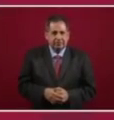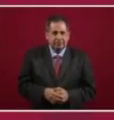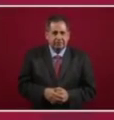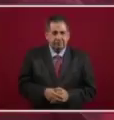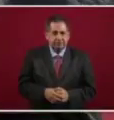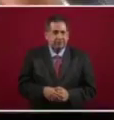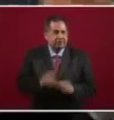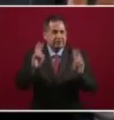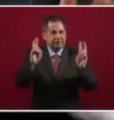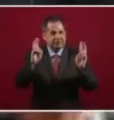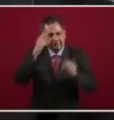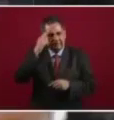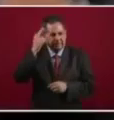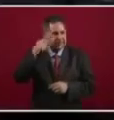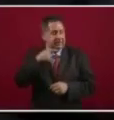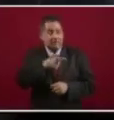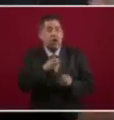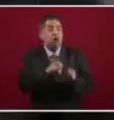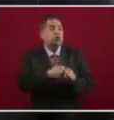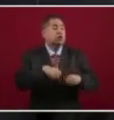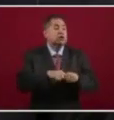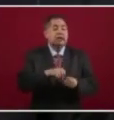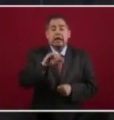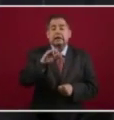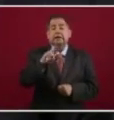De la llamada sociedad civil,